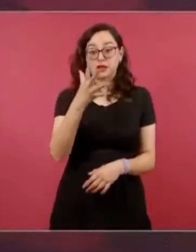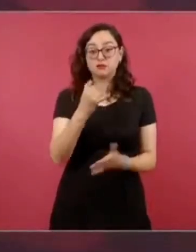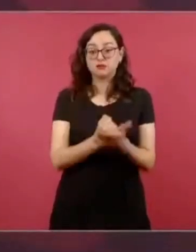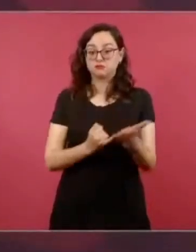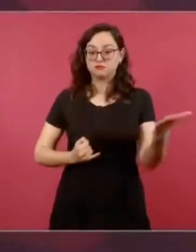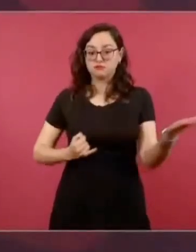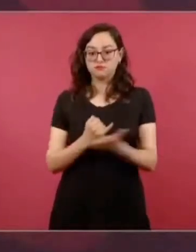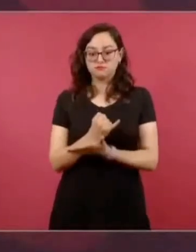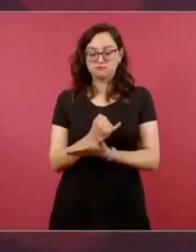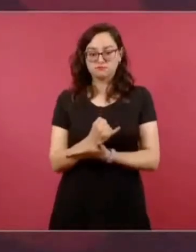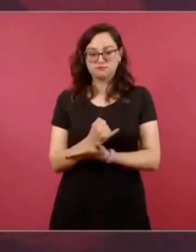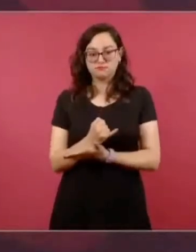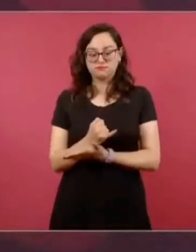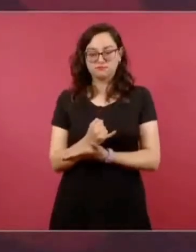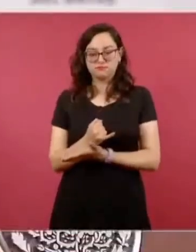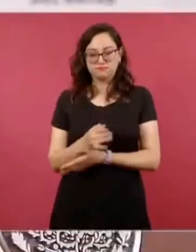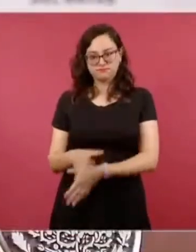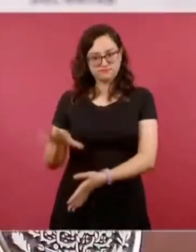anclarnos